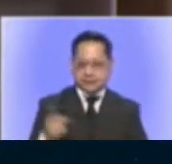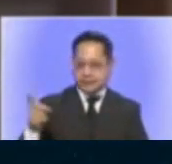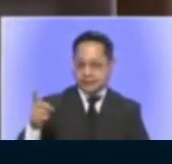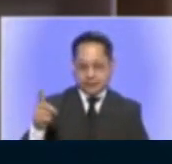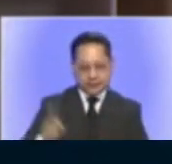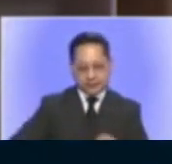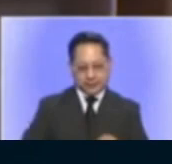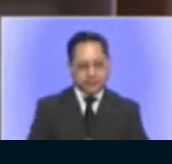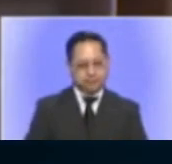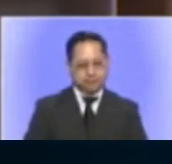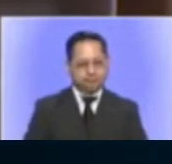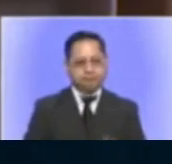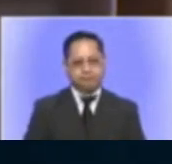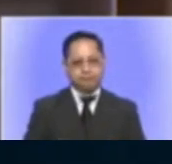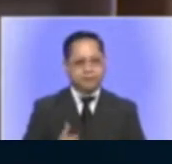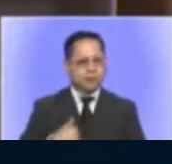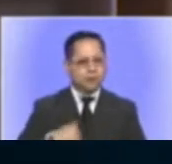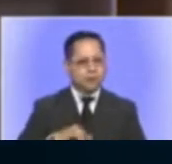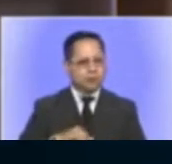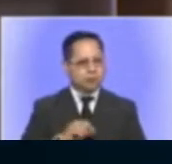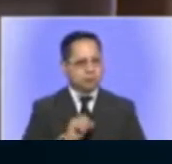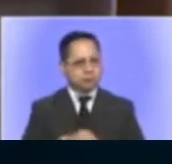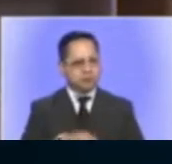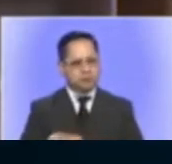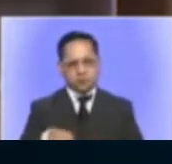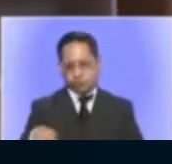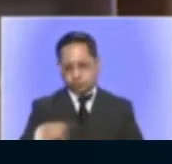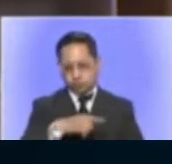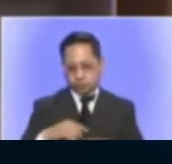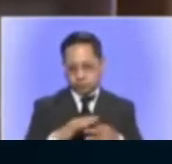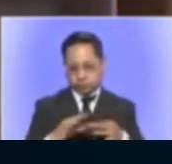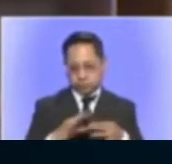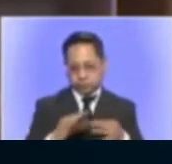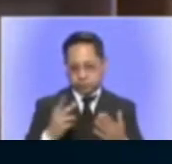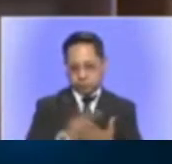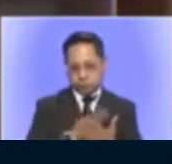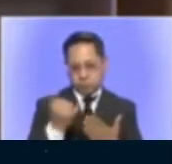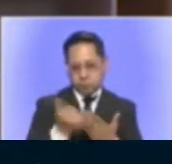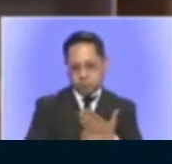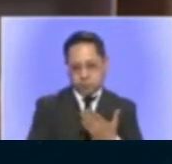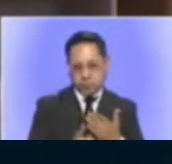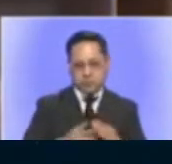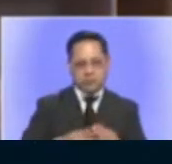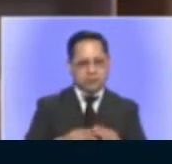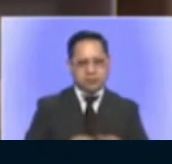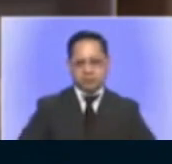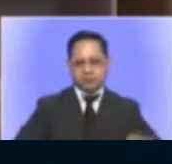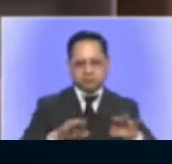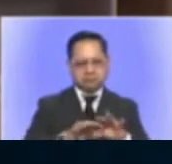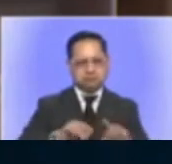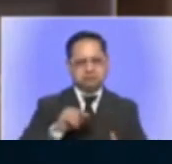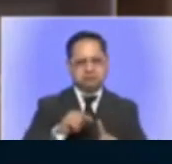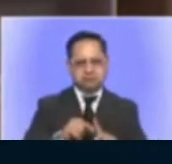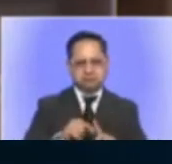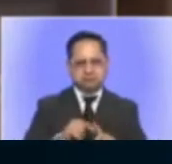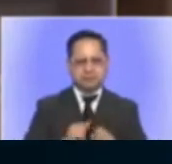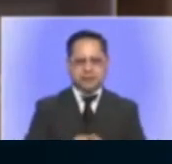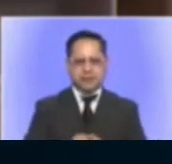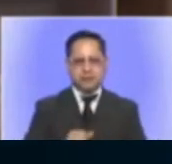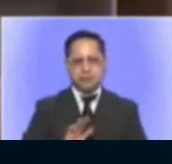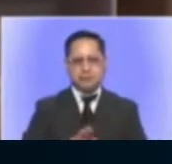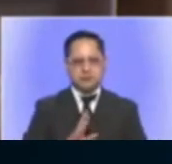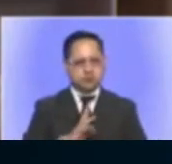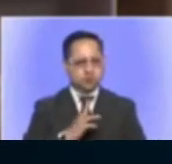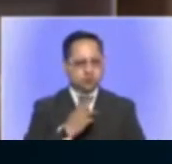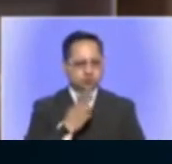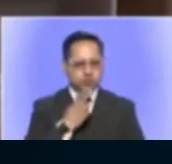a partir de ello no comparto la tesis principal del proyecto consistente en que se trata del uso